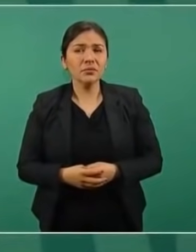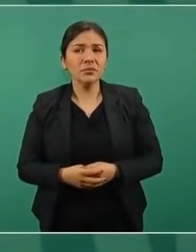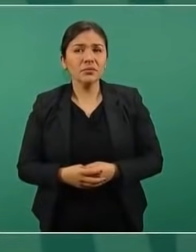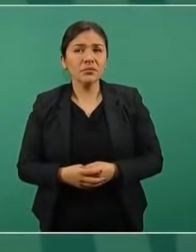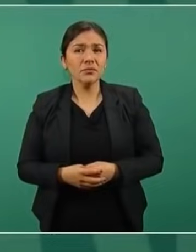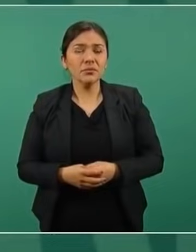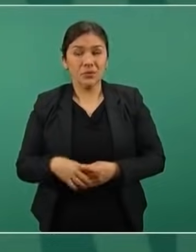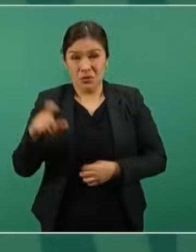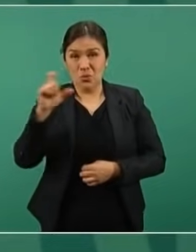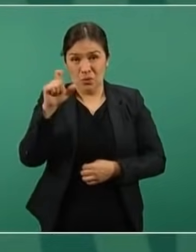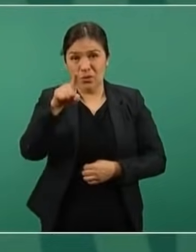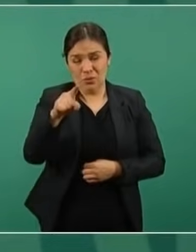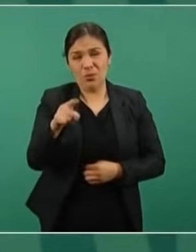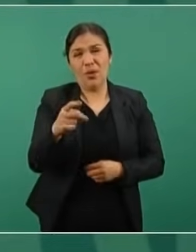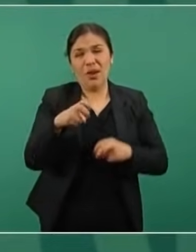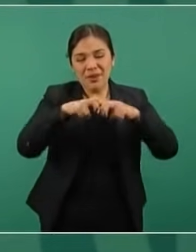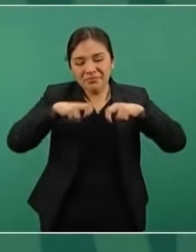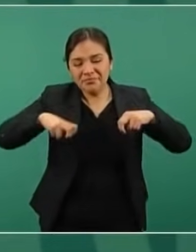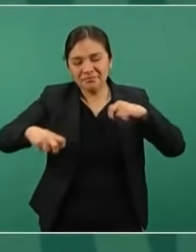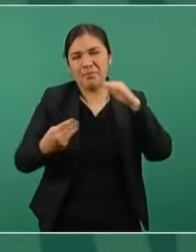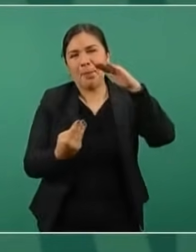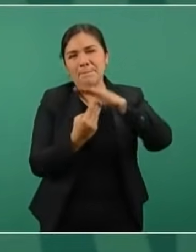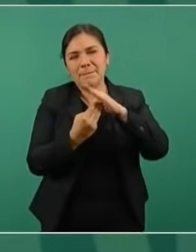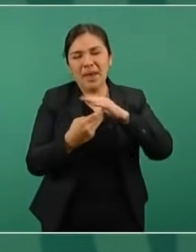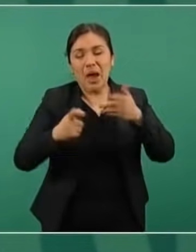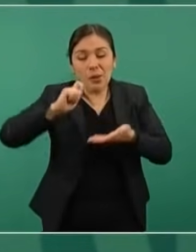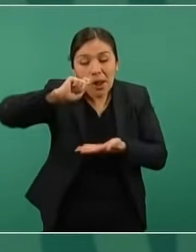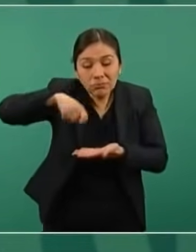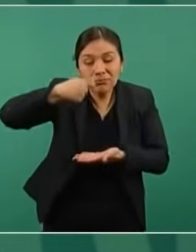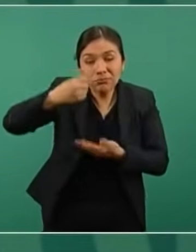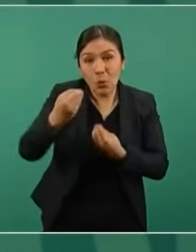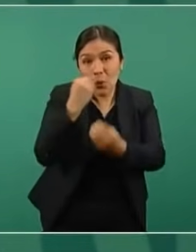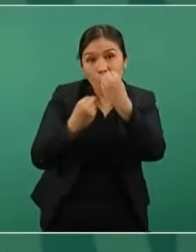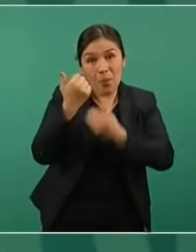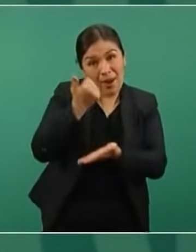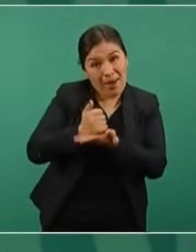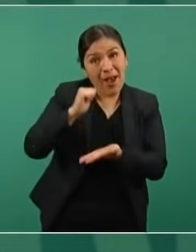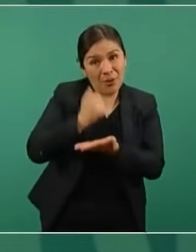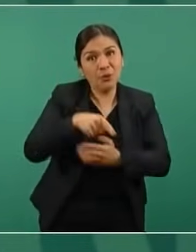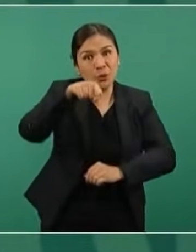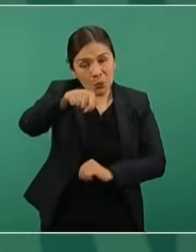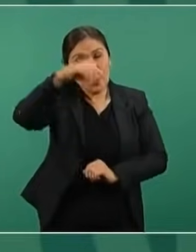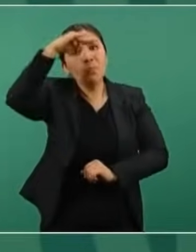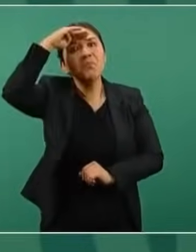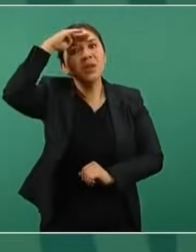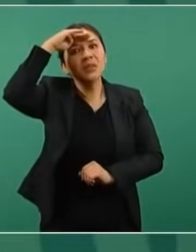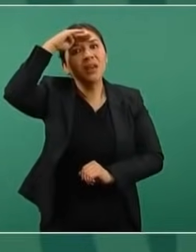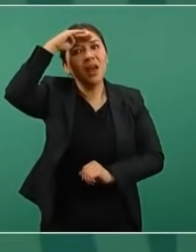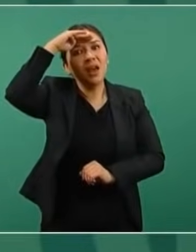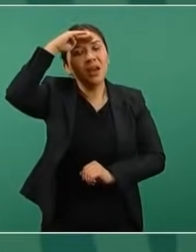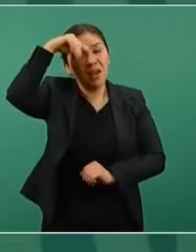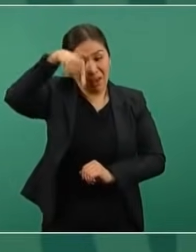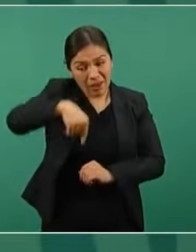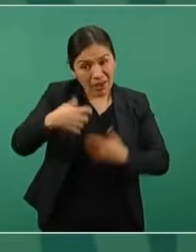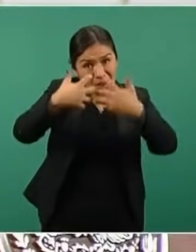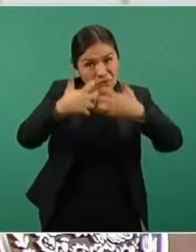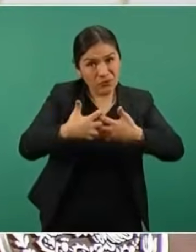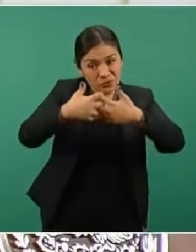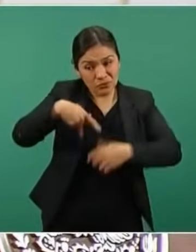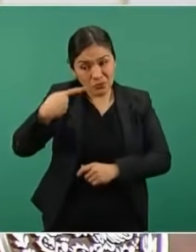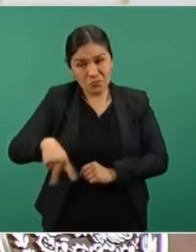estemos en la mesa con un plato de arroz, pensemos pues que no se produce,